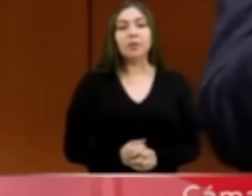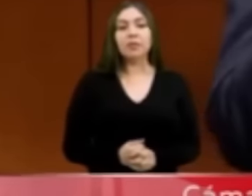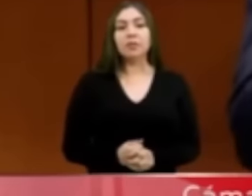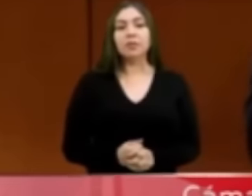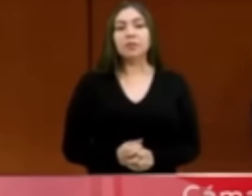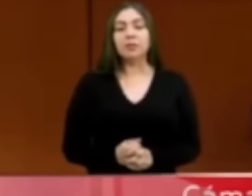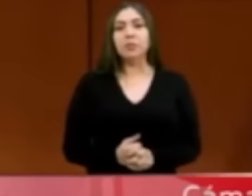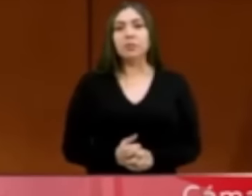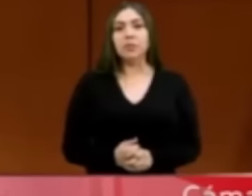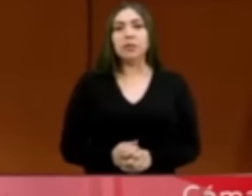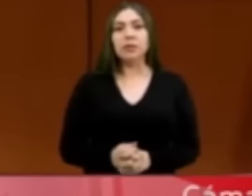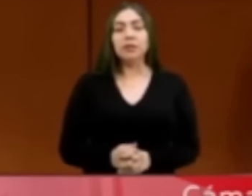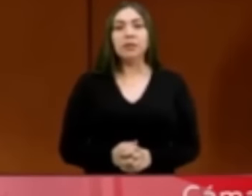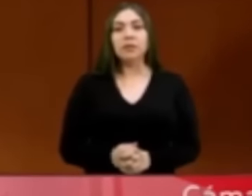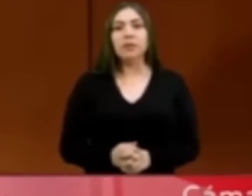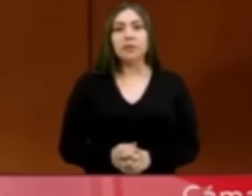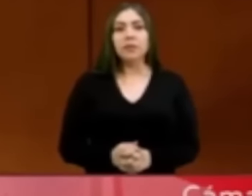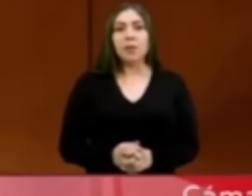Miguel.